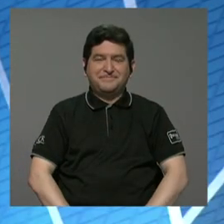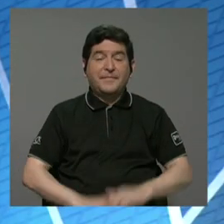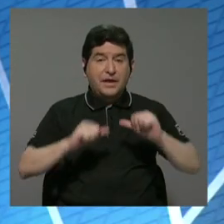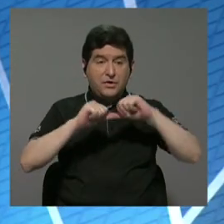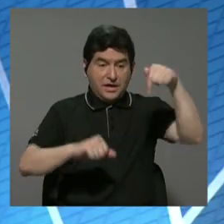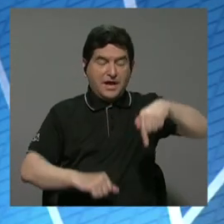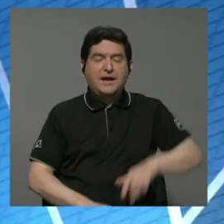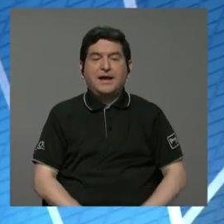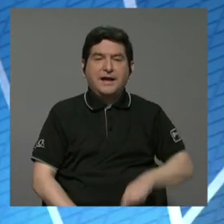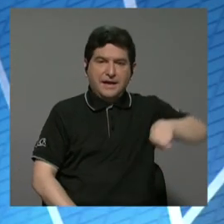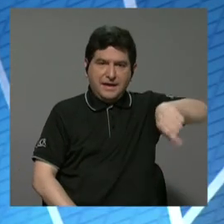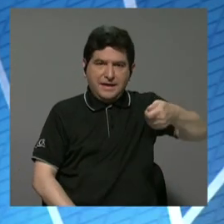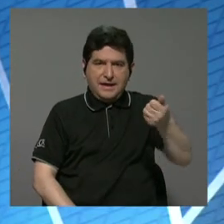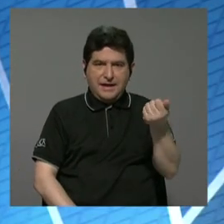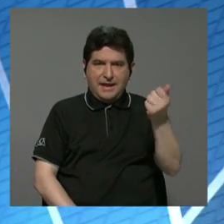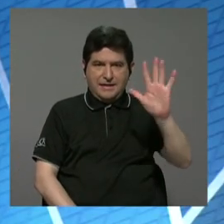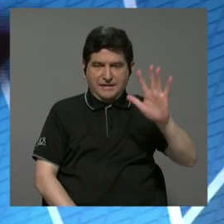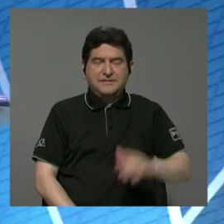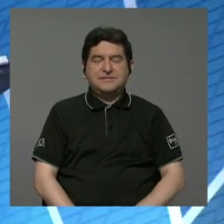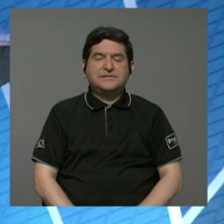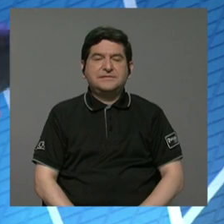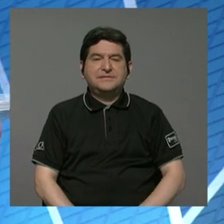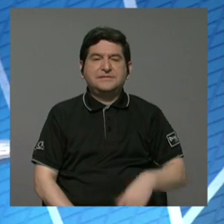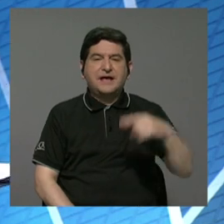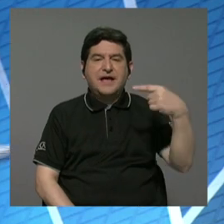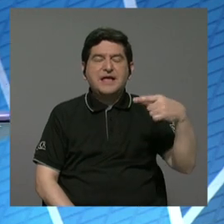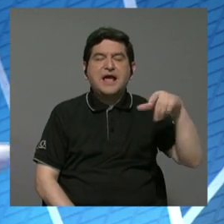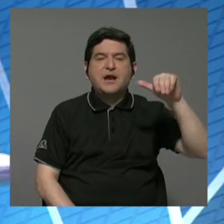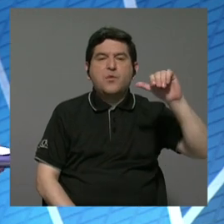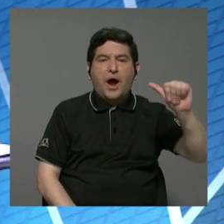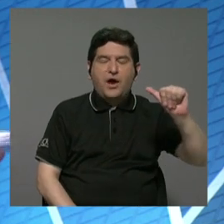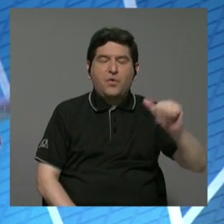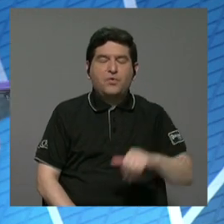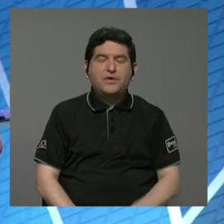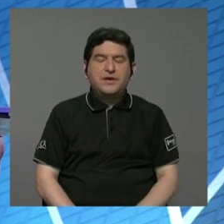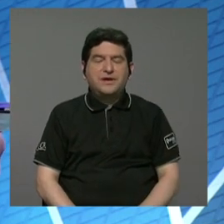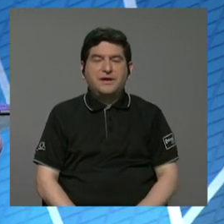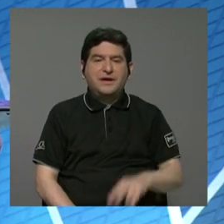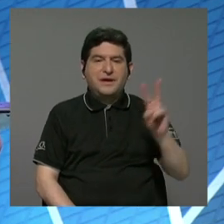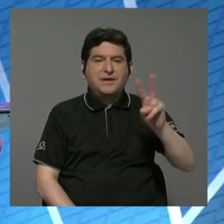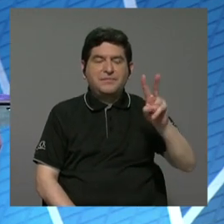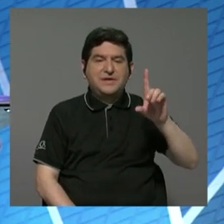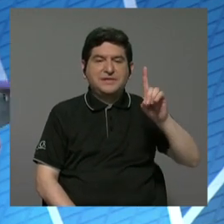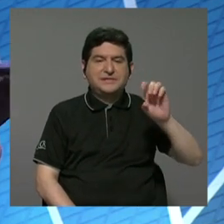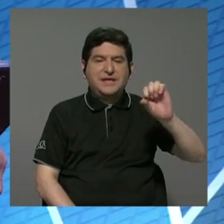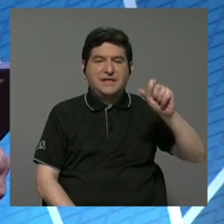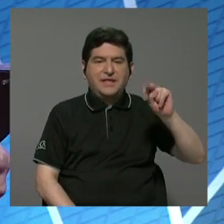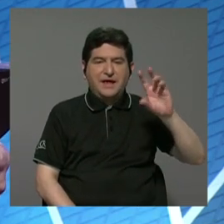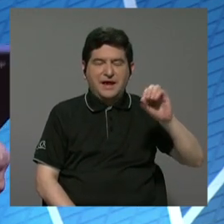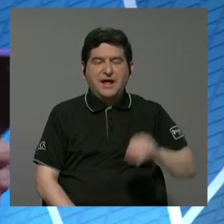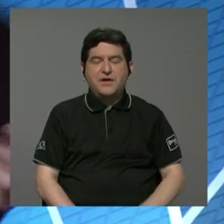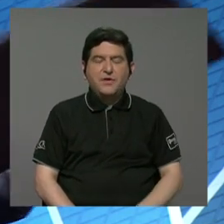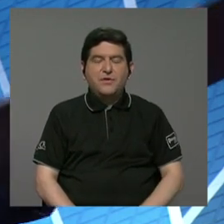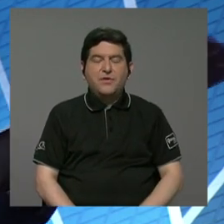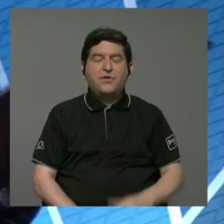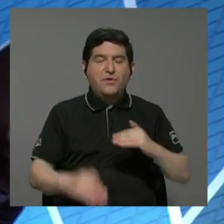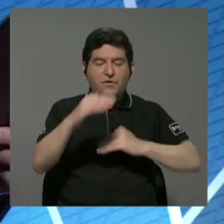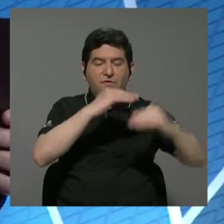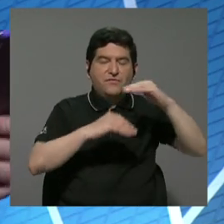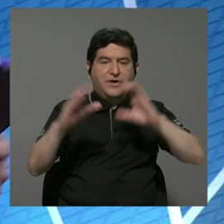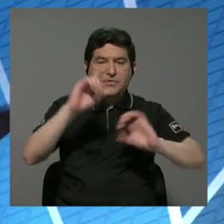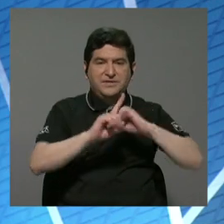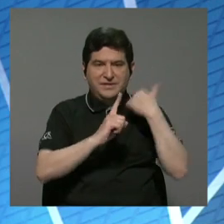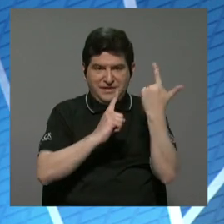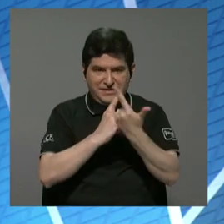Continuamos acá en el estudio con don Guillermo Acuña, vicedecano de la Facultad de Ciencias Sociales de la Universidad Nacional, don Francisco